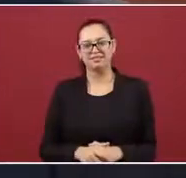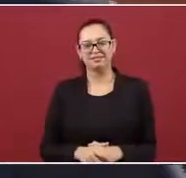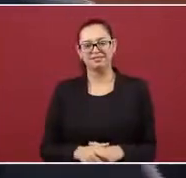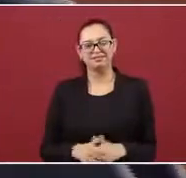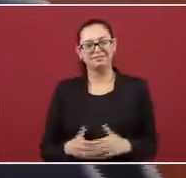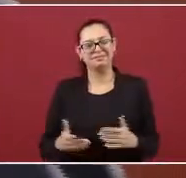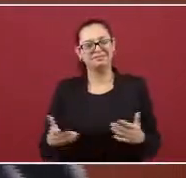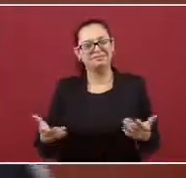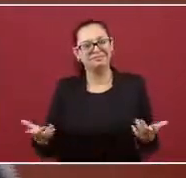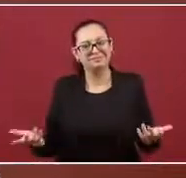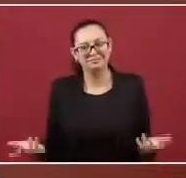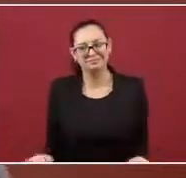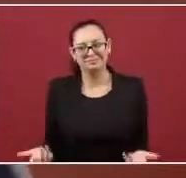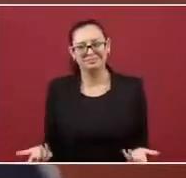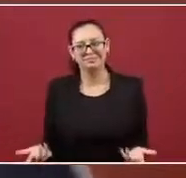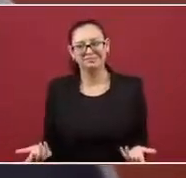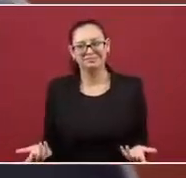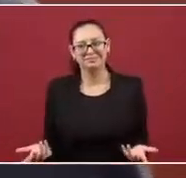Pues